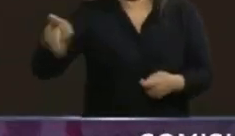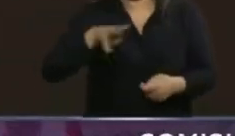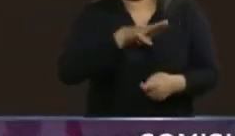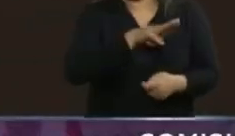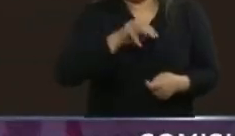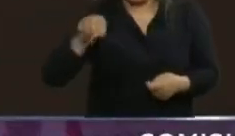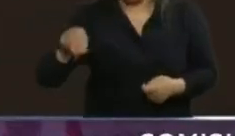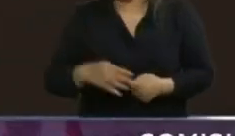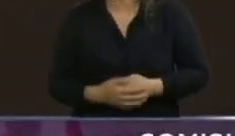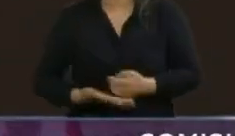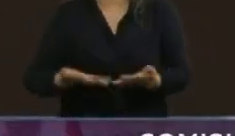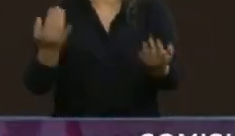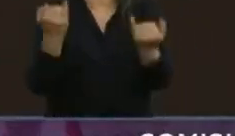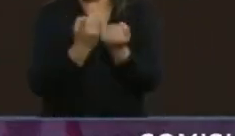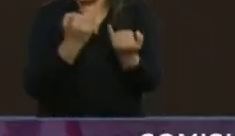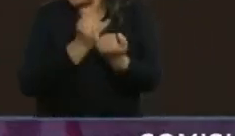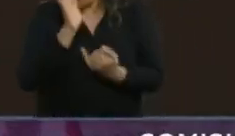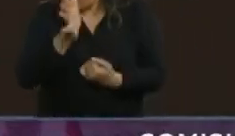Pactos también